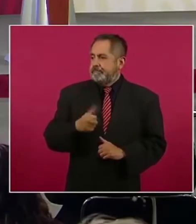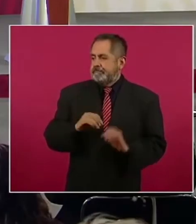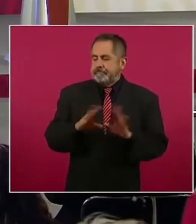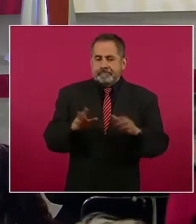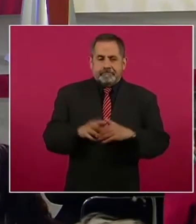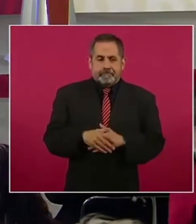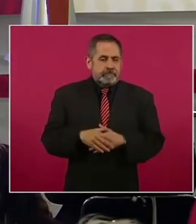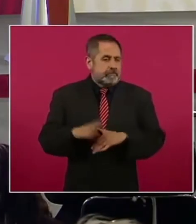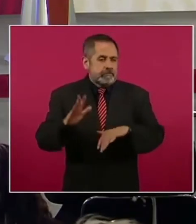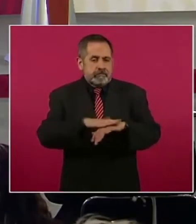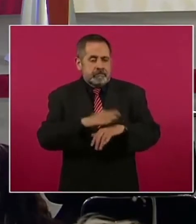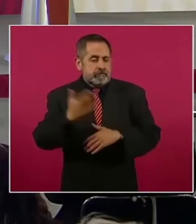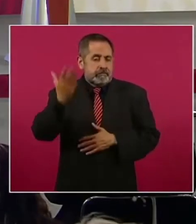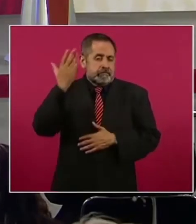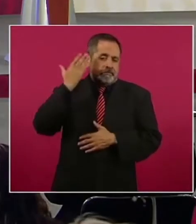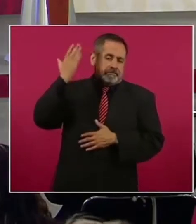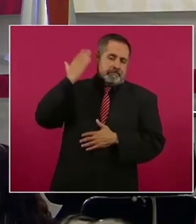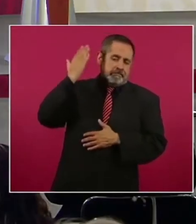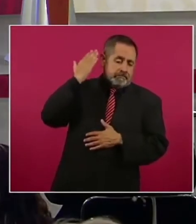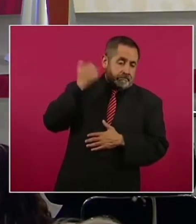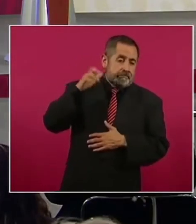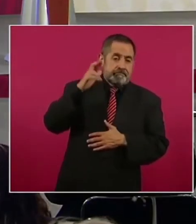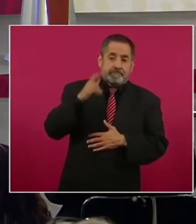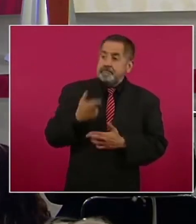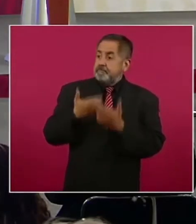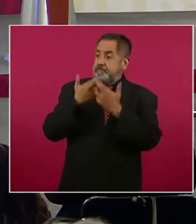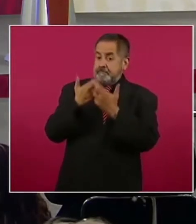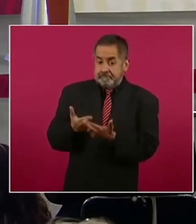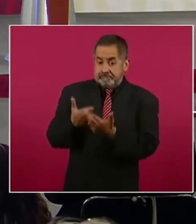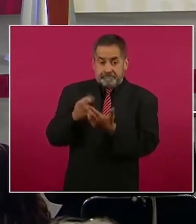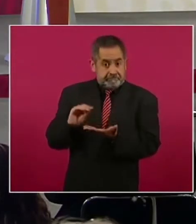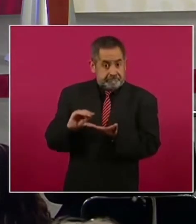porque ¿qué hacían antes con los excedentes?